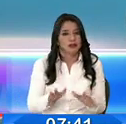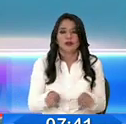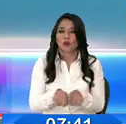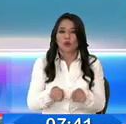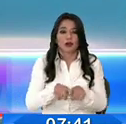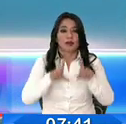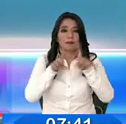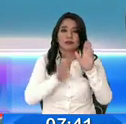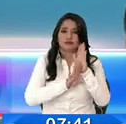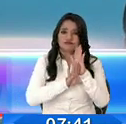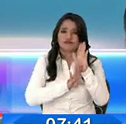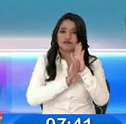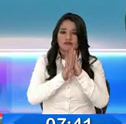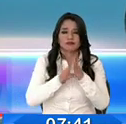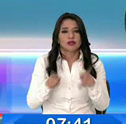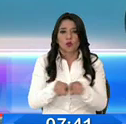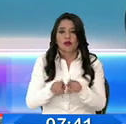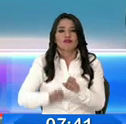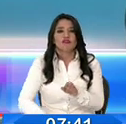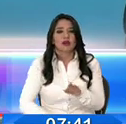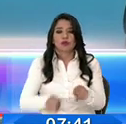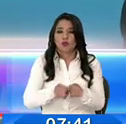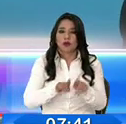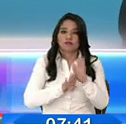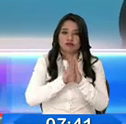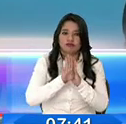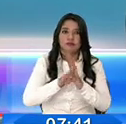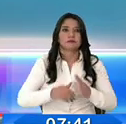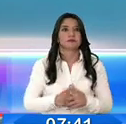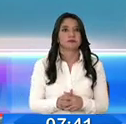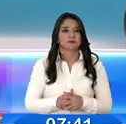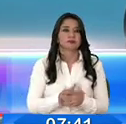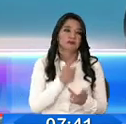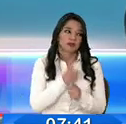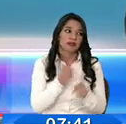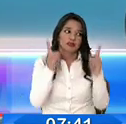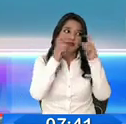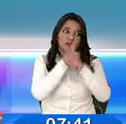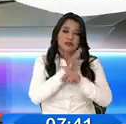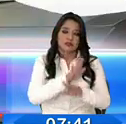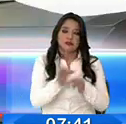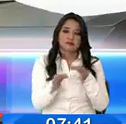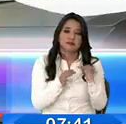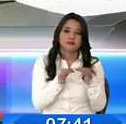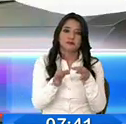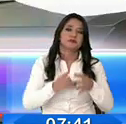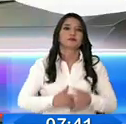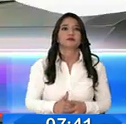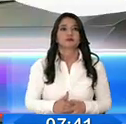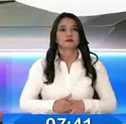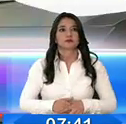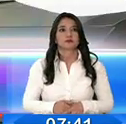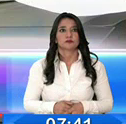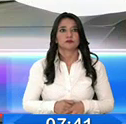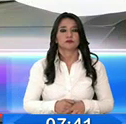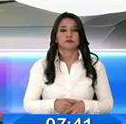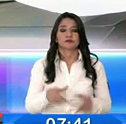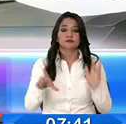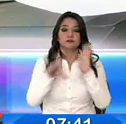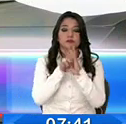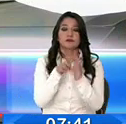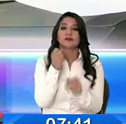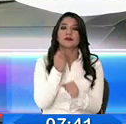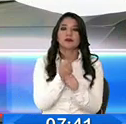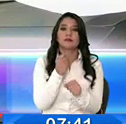crece y no queremos ya crecer mire que le digo una cosa dura con un código laboral que